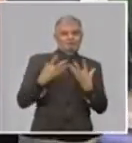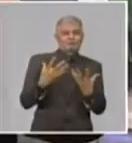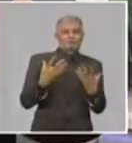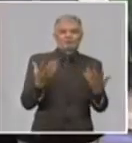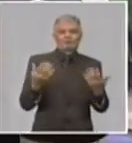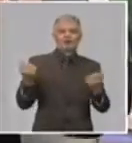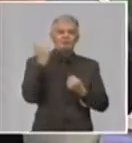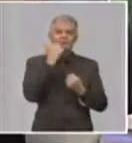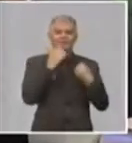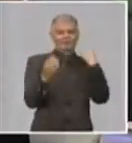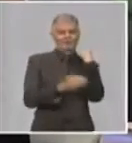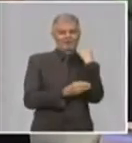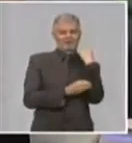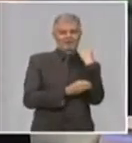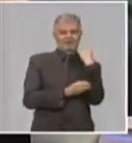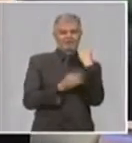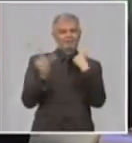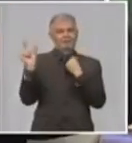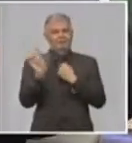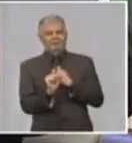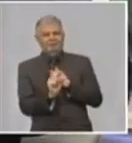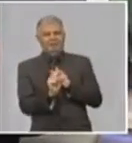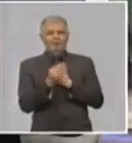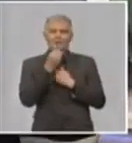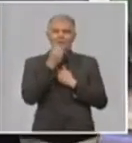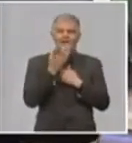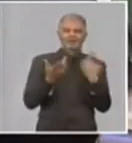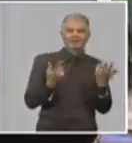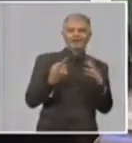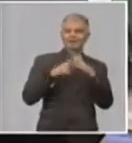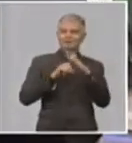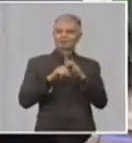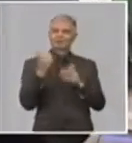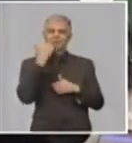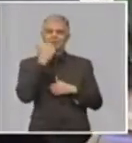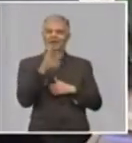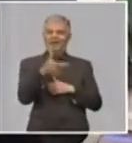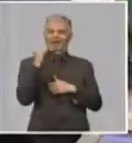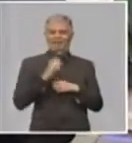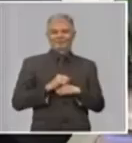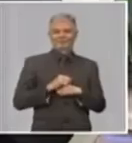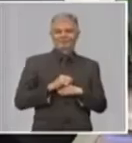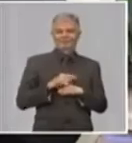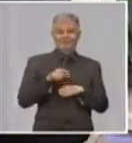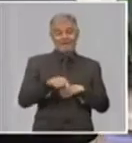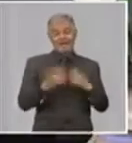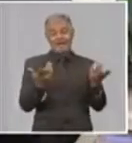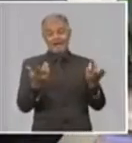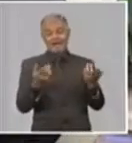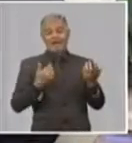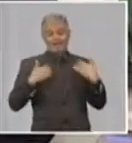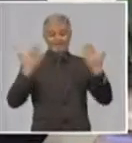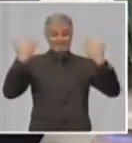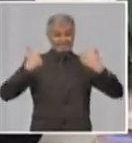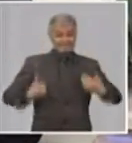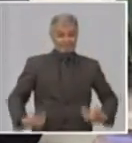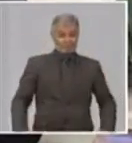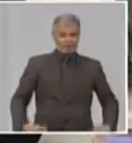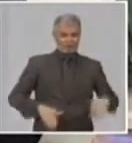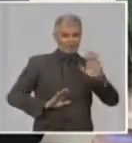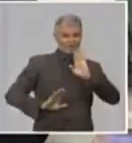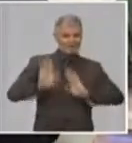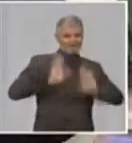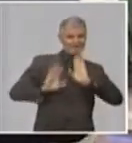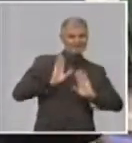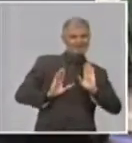recibimos. Mientras más carga viral nosotros vayamos a recibir, más difícil va a ser la tarea de nuestro sistema inmune de arreglárselas con esa